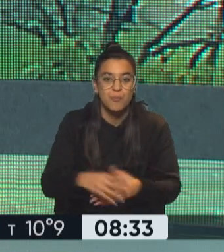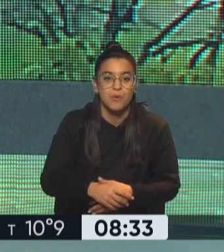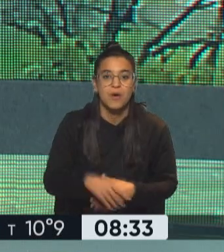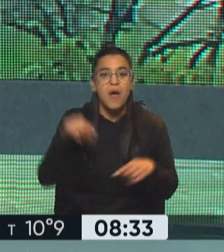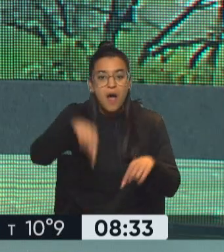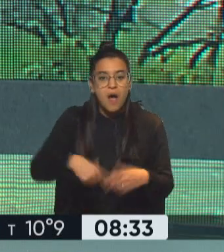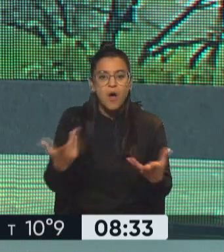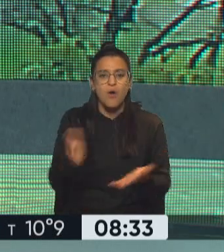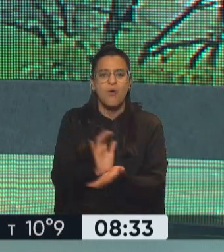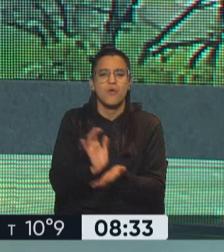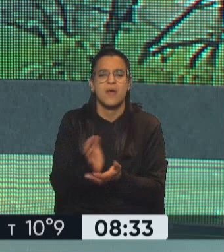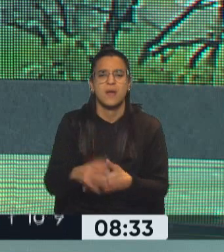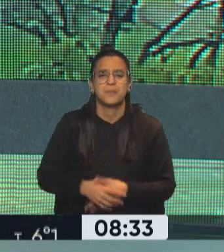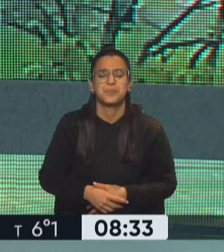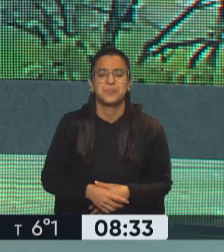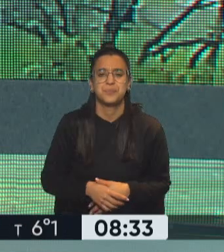y ahora teniendo